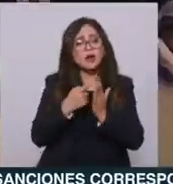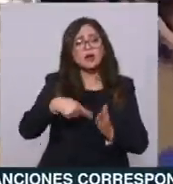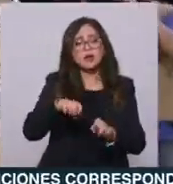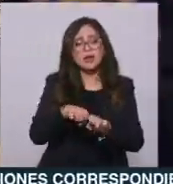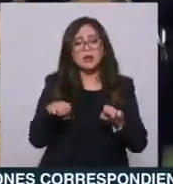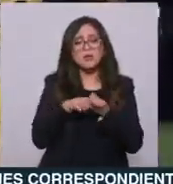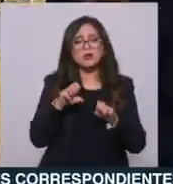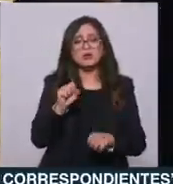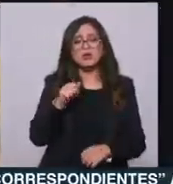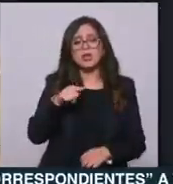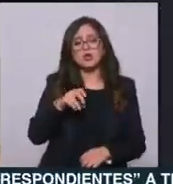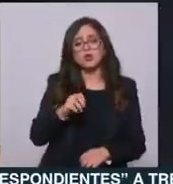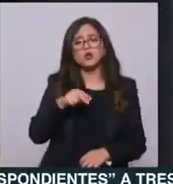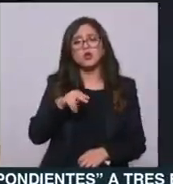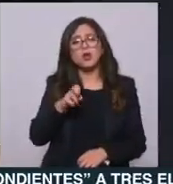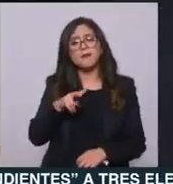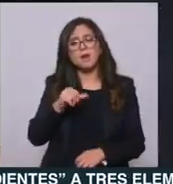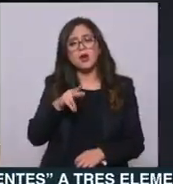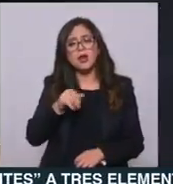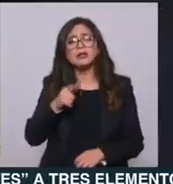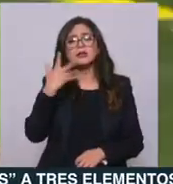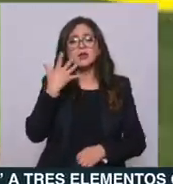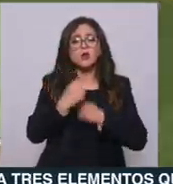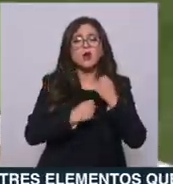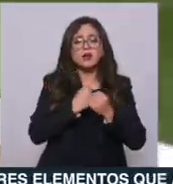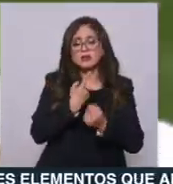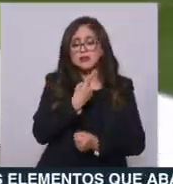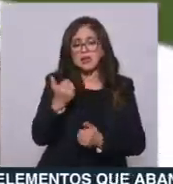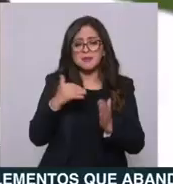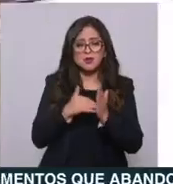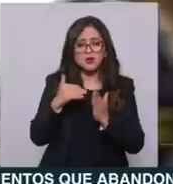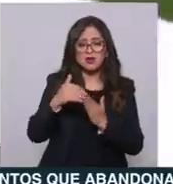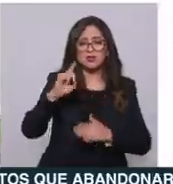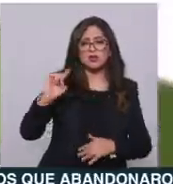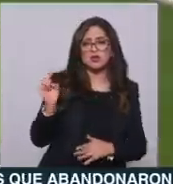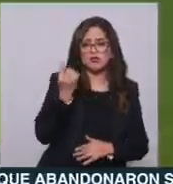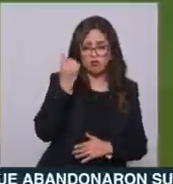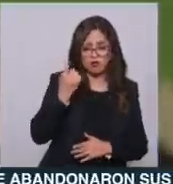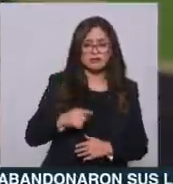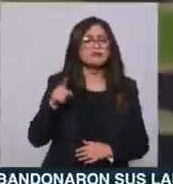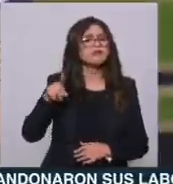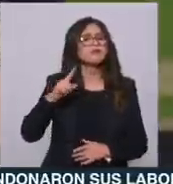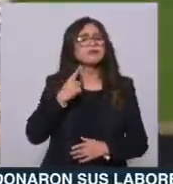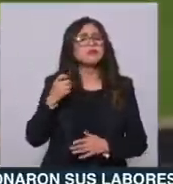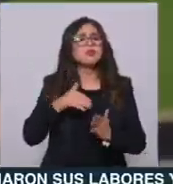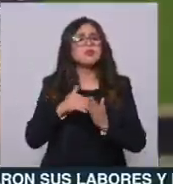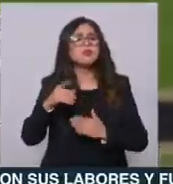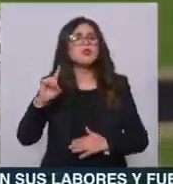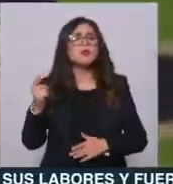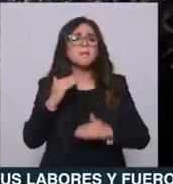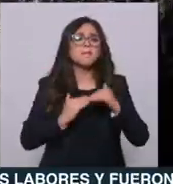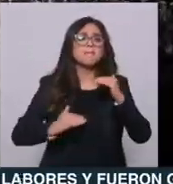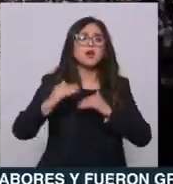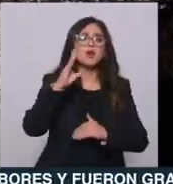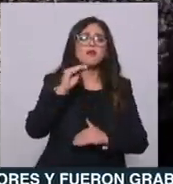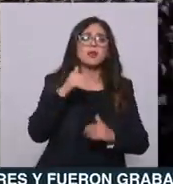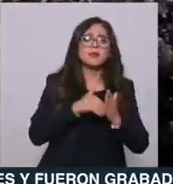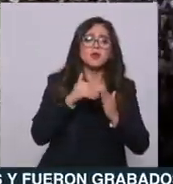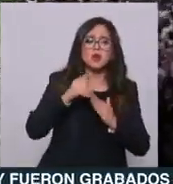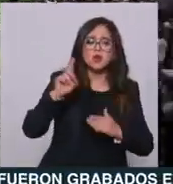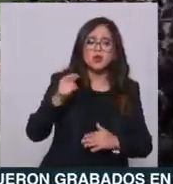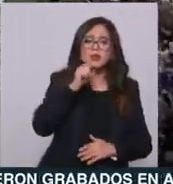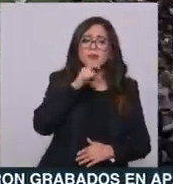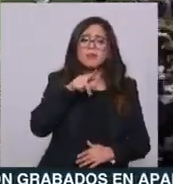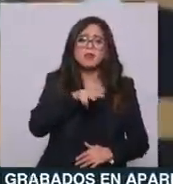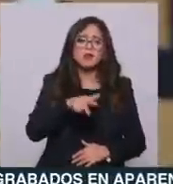Nueva Orleans por 5 años y $100 millones. Los $100 millones superan los $90 millones y 18 millones